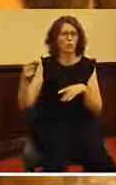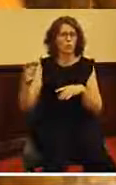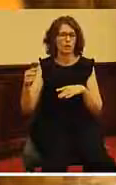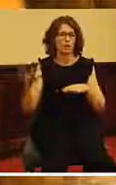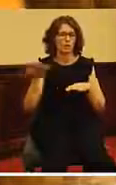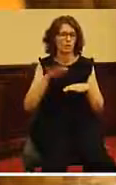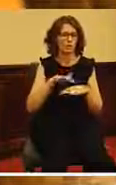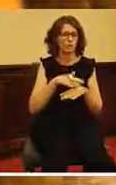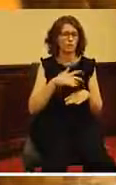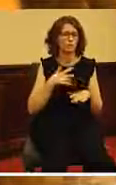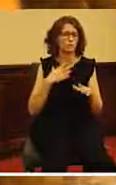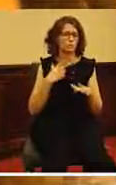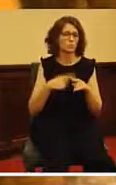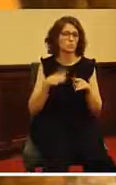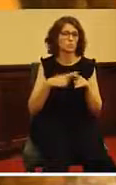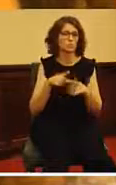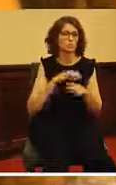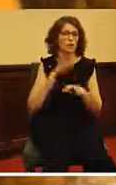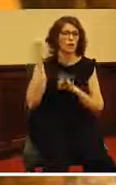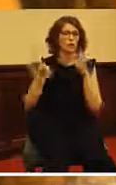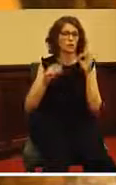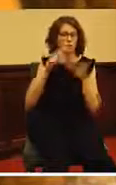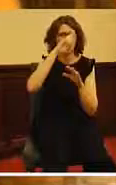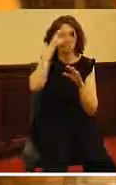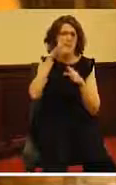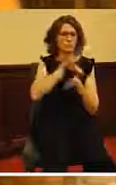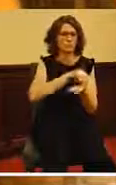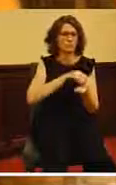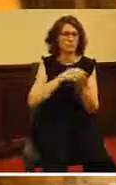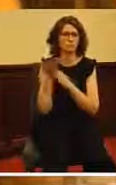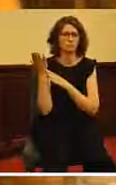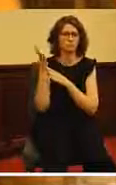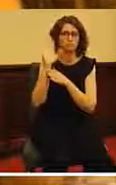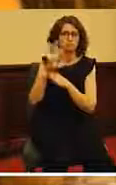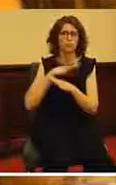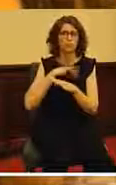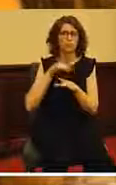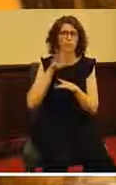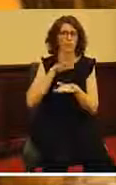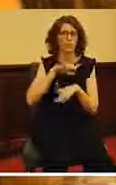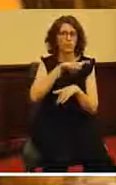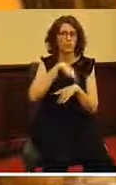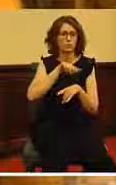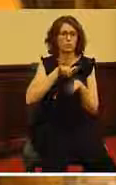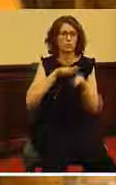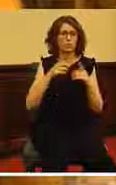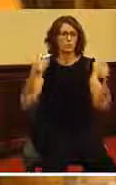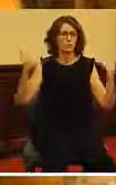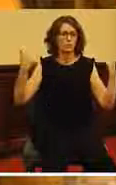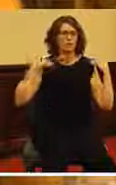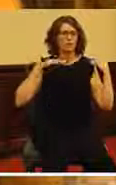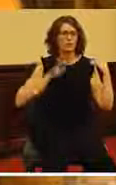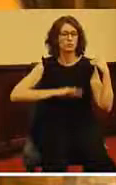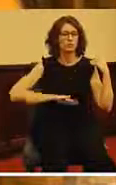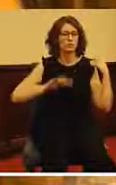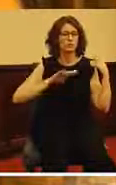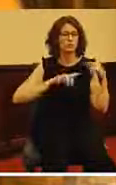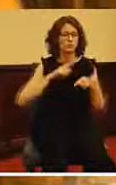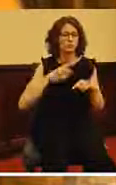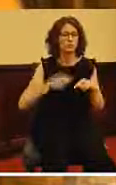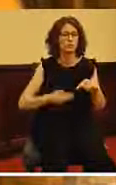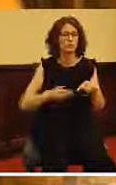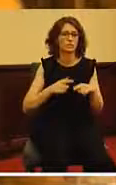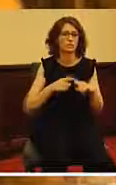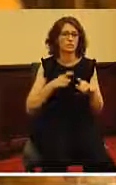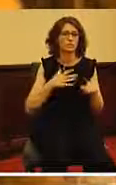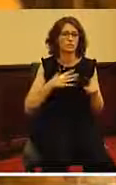la Asamblea de Madrid, donde ustedes parece que van a tener una responsabilidad importante, si es que consiguen, aunque sea con la